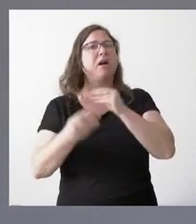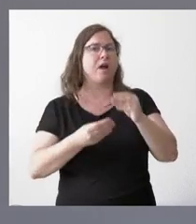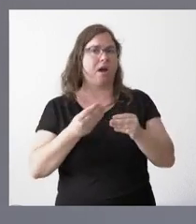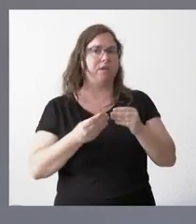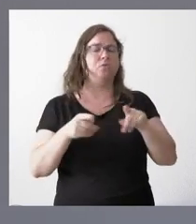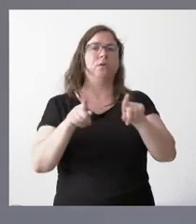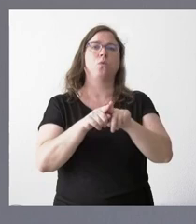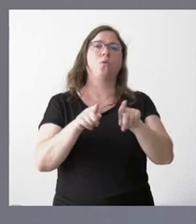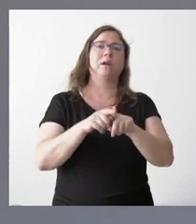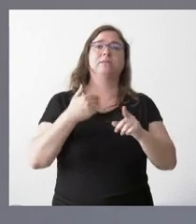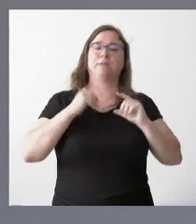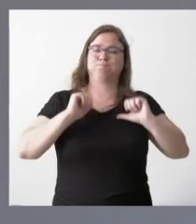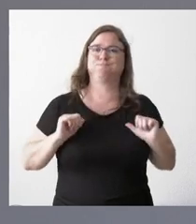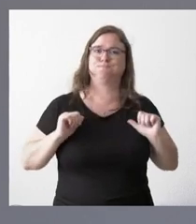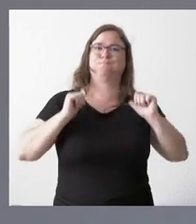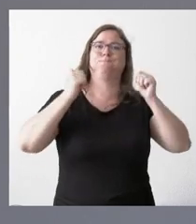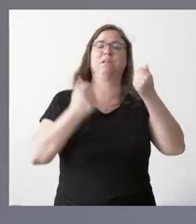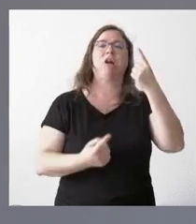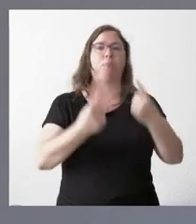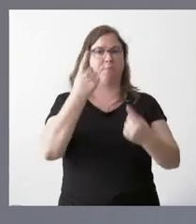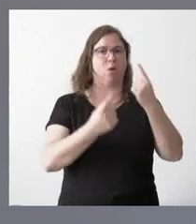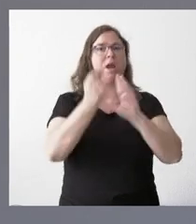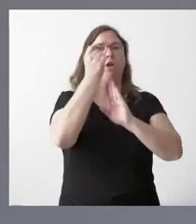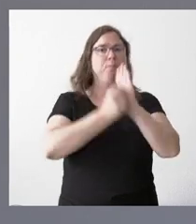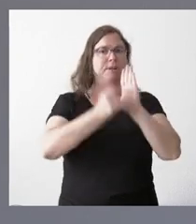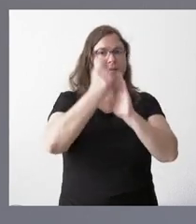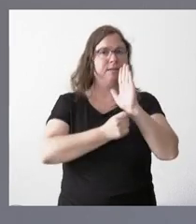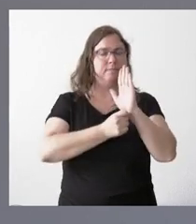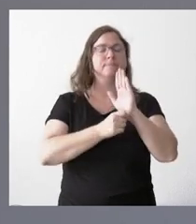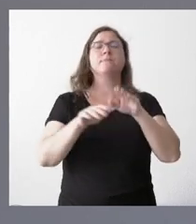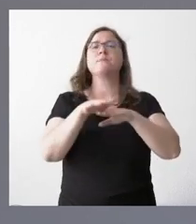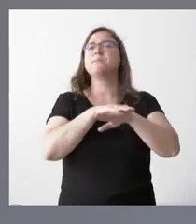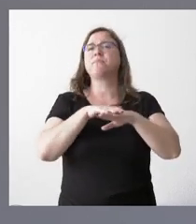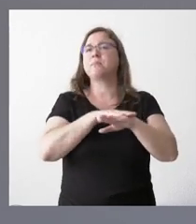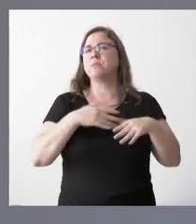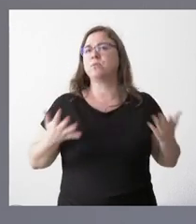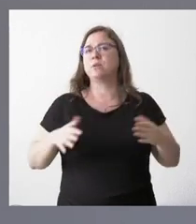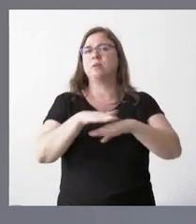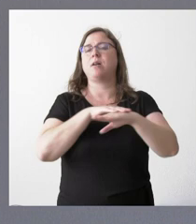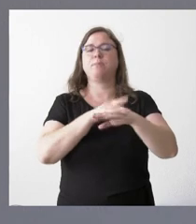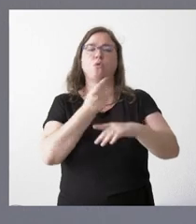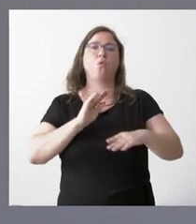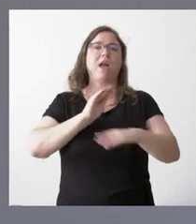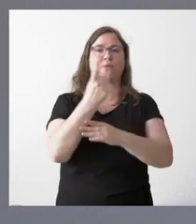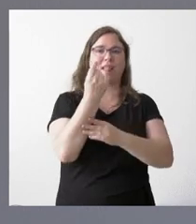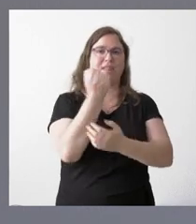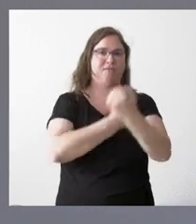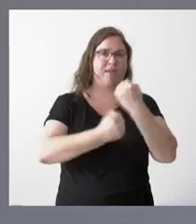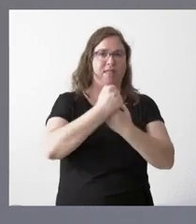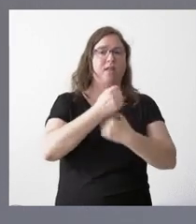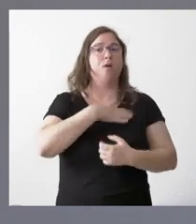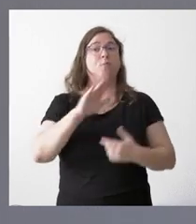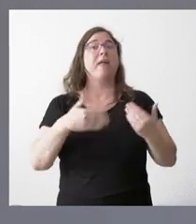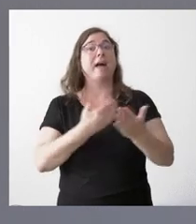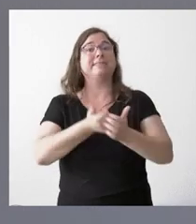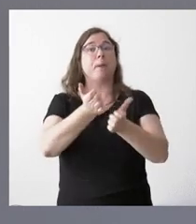poner ya en marcha algunas medidas en el ámbito de ayudas financieras, que incluso pueden llegar a